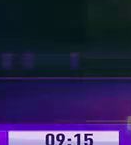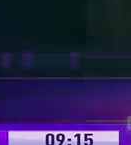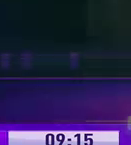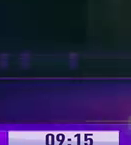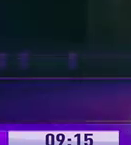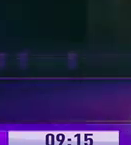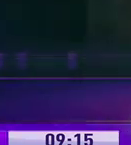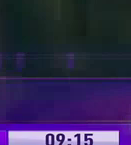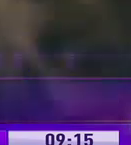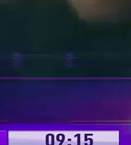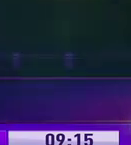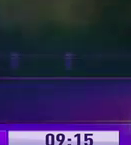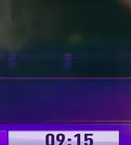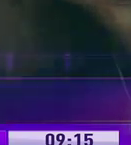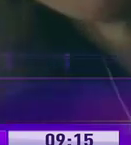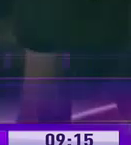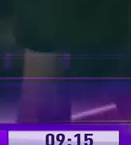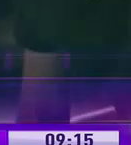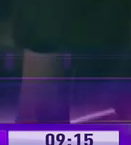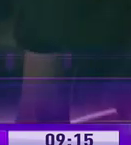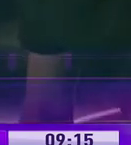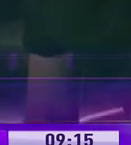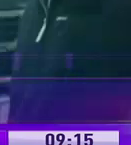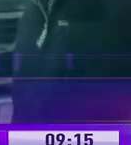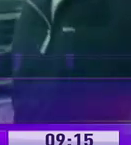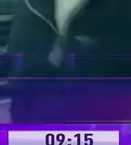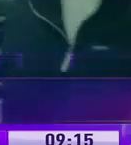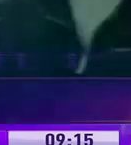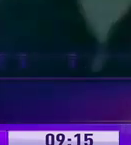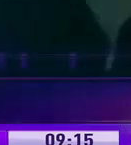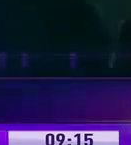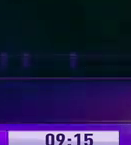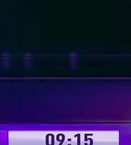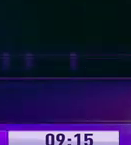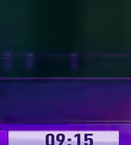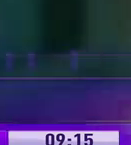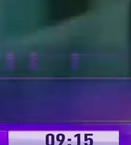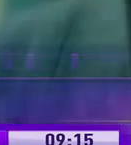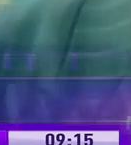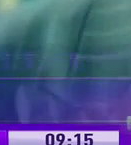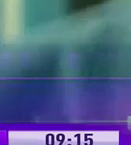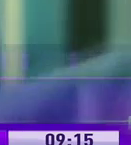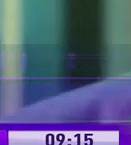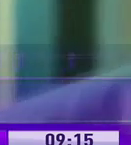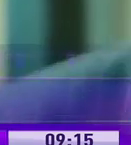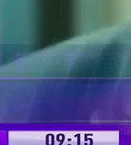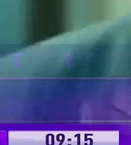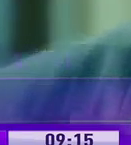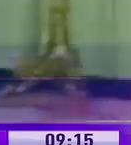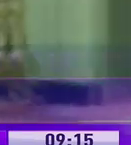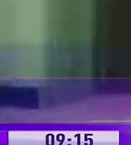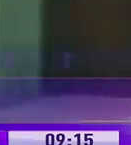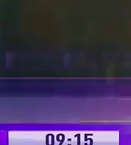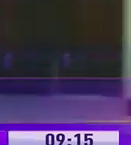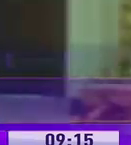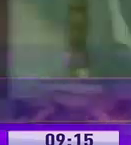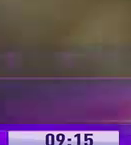2020. Quédese junto a nosotros, son las 9 de la mañana con 15 minutos y al regresar, todas las noticias del espectáculo y